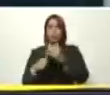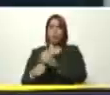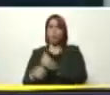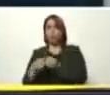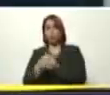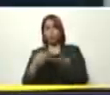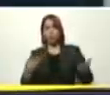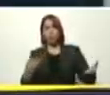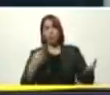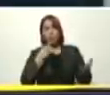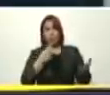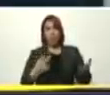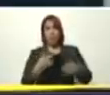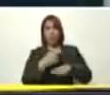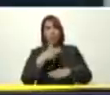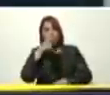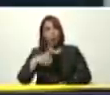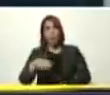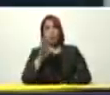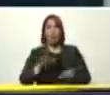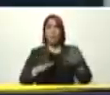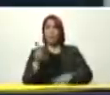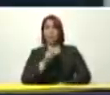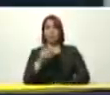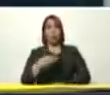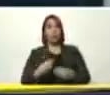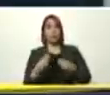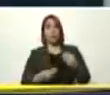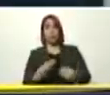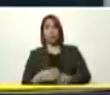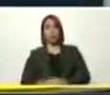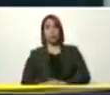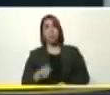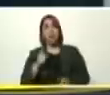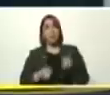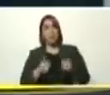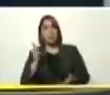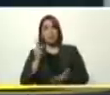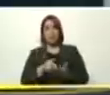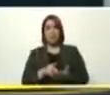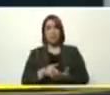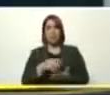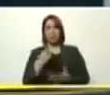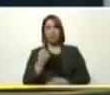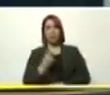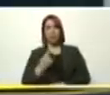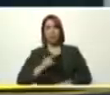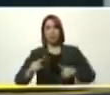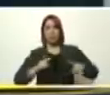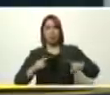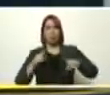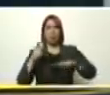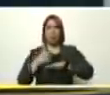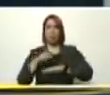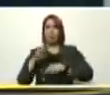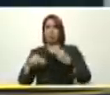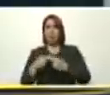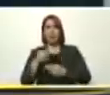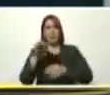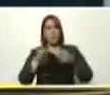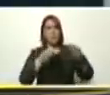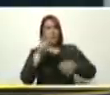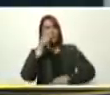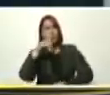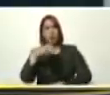qué? Porque a veces no lo hacemos. A veces llegamos y solo nos ponemos a gobernar, y nadie le explica al